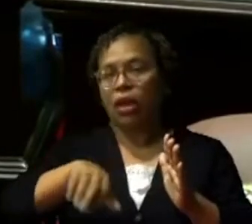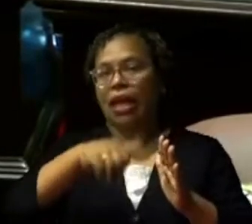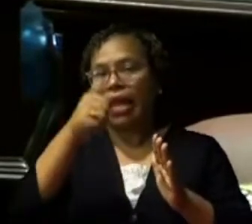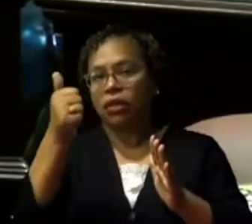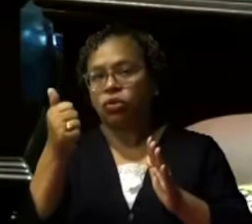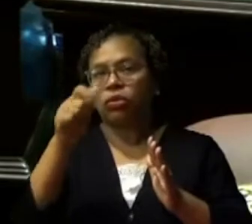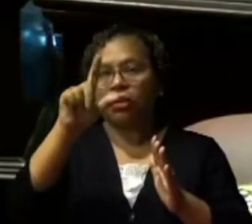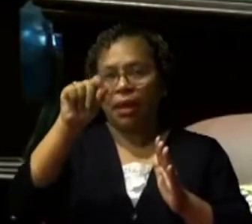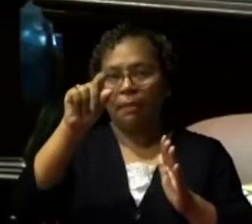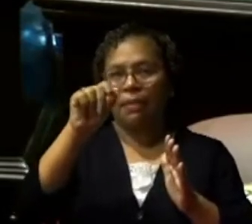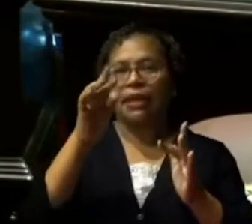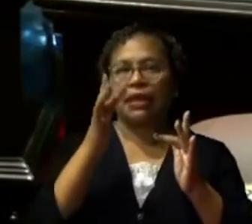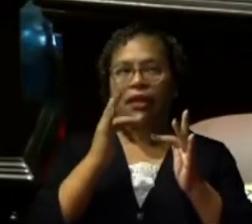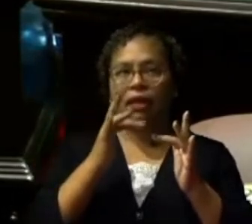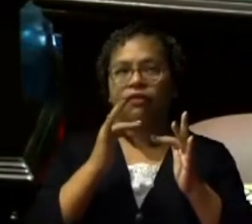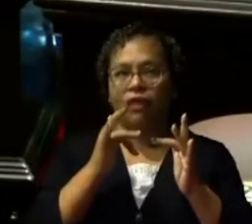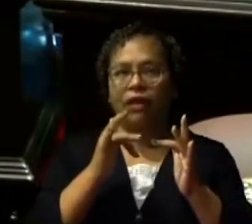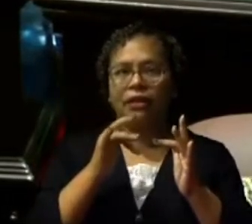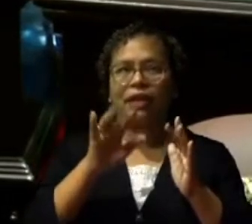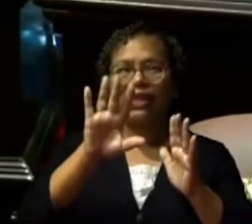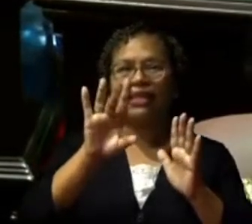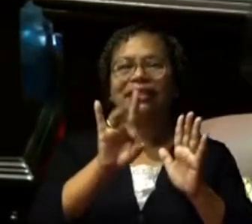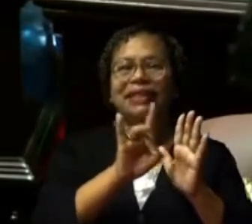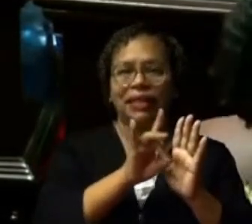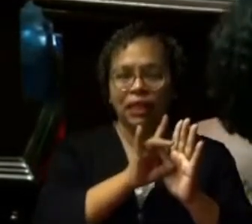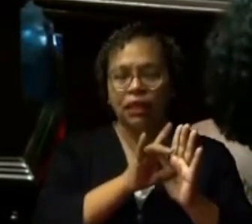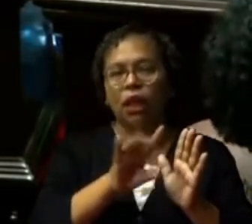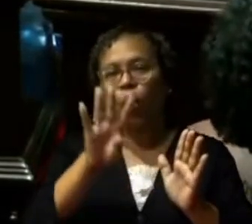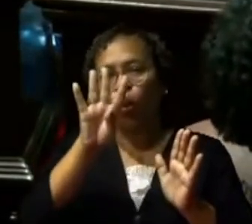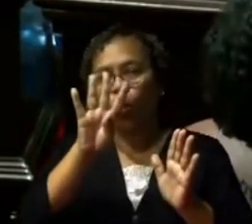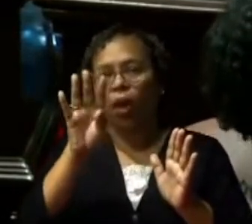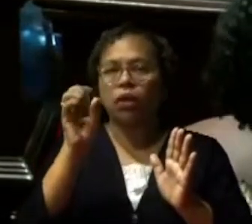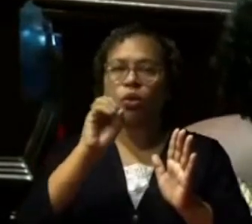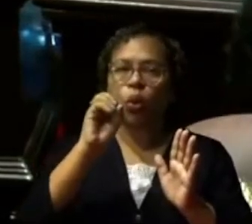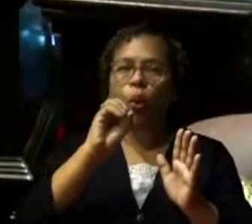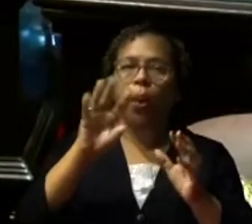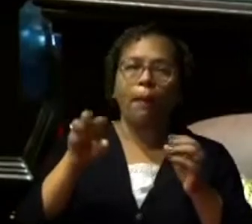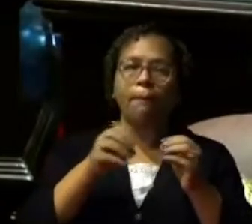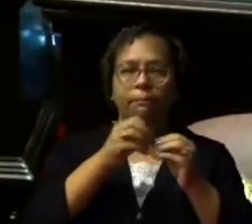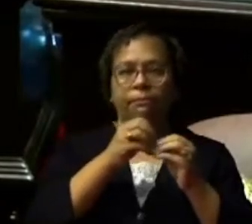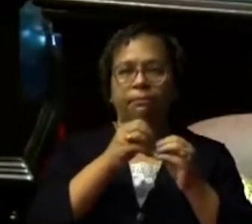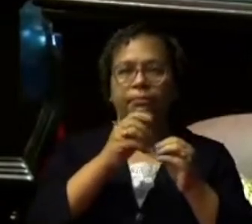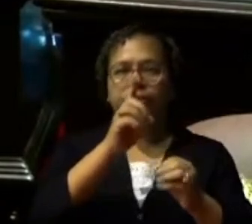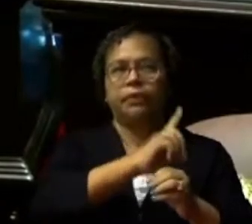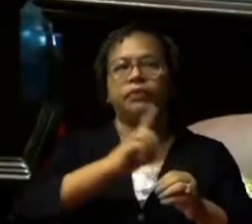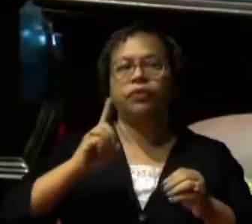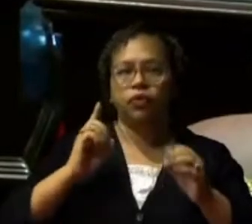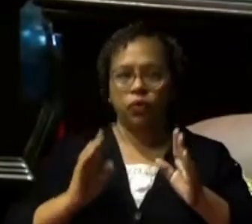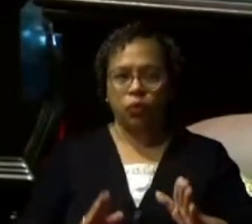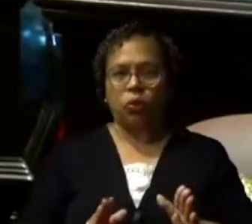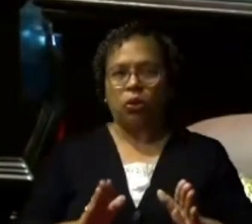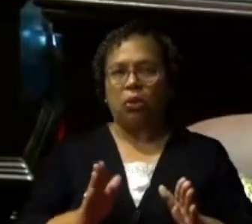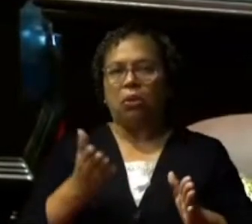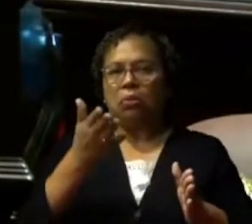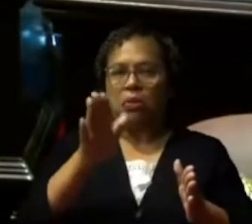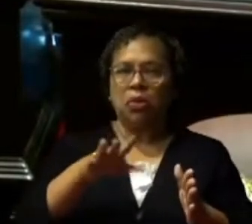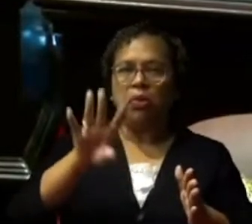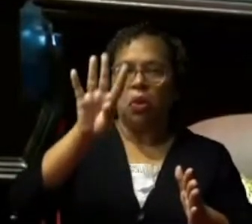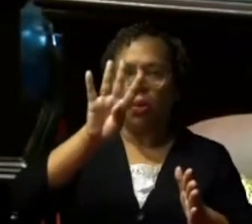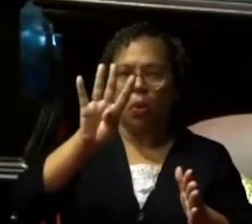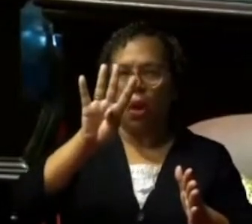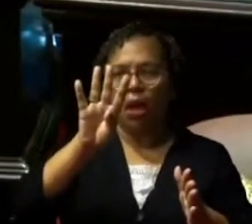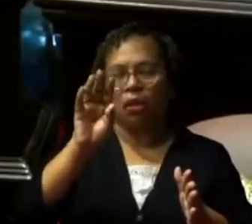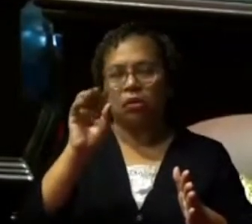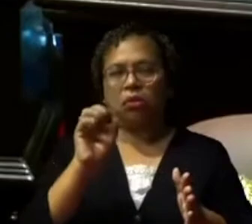nacionales o de exterior se eligen 4 o más diputados, de 4 a un máximo de 11 o 9 o 11